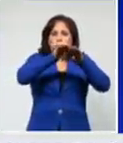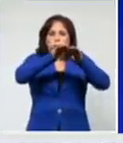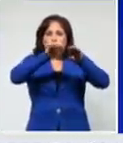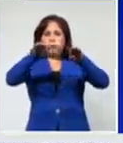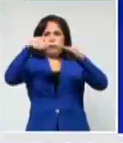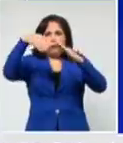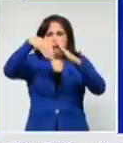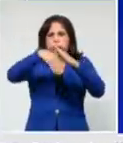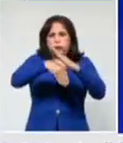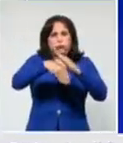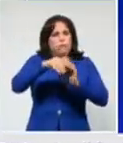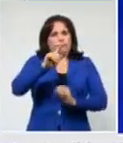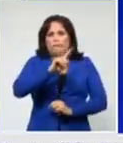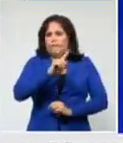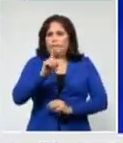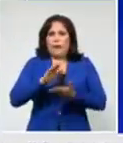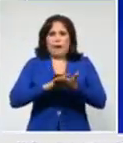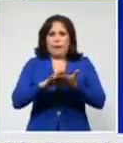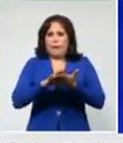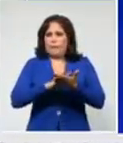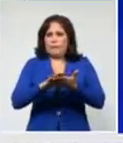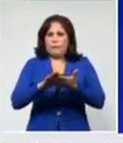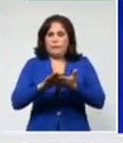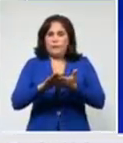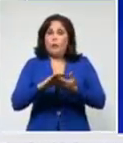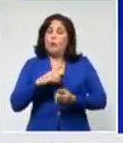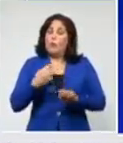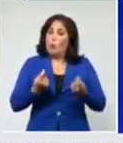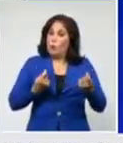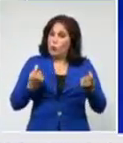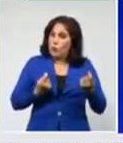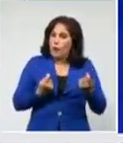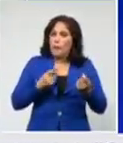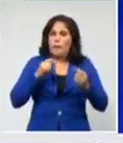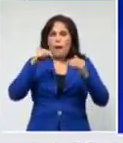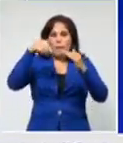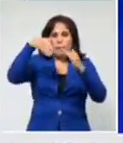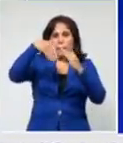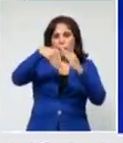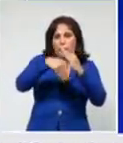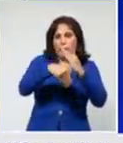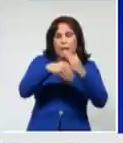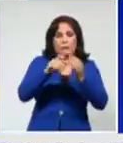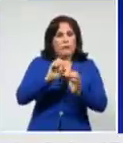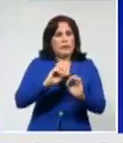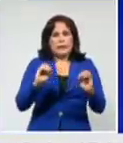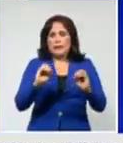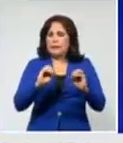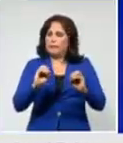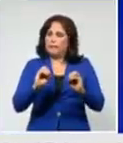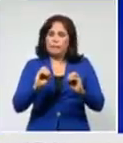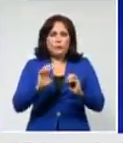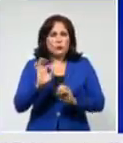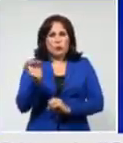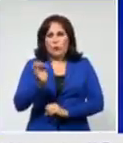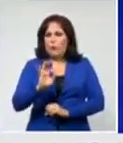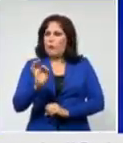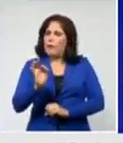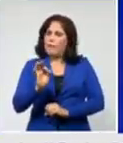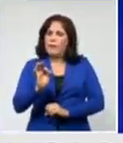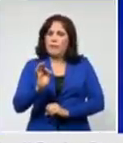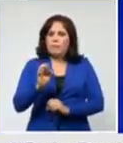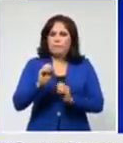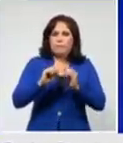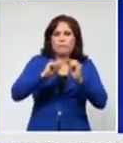disminuir, incluso en los últimos días, con los casos confirmados, pues medio que